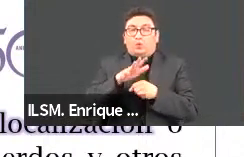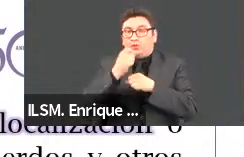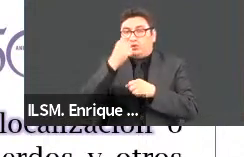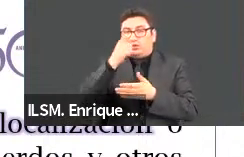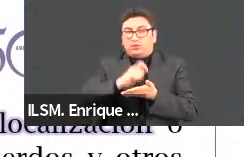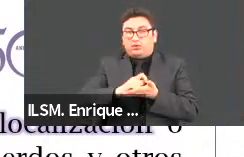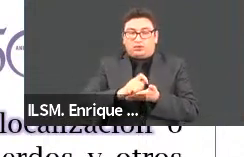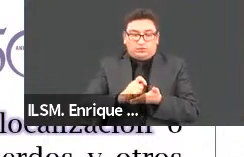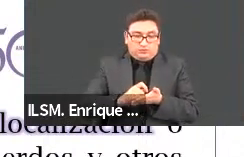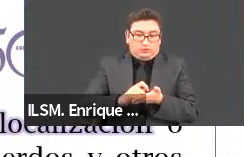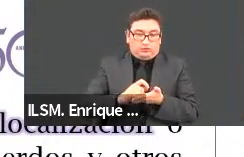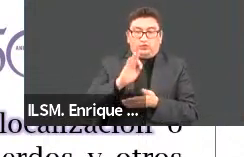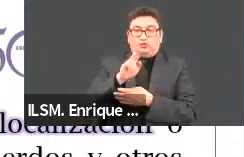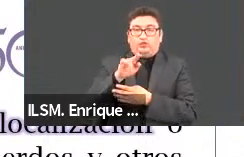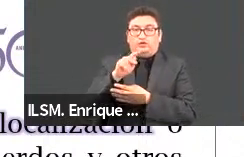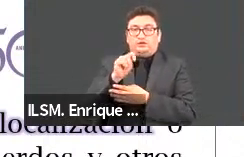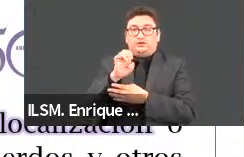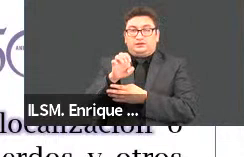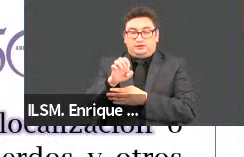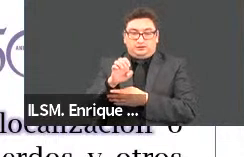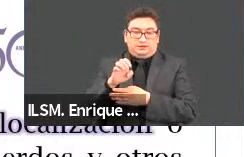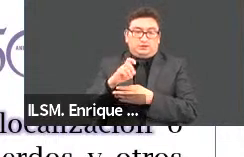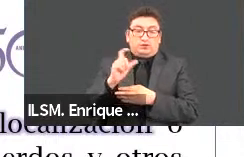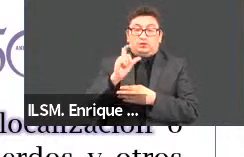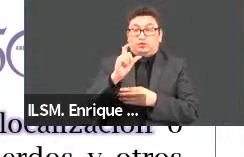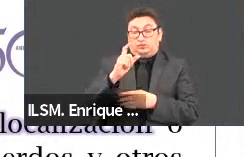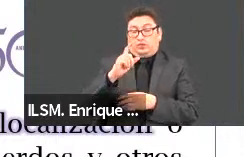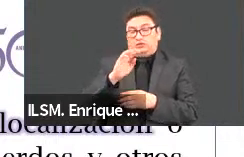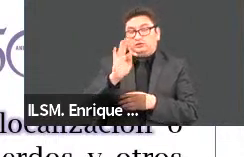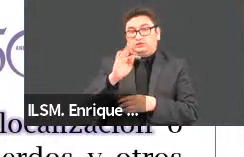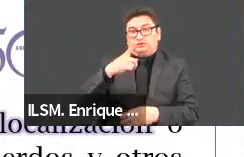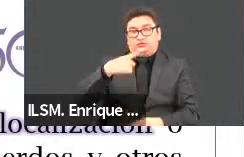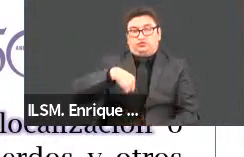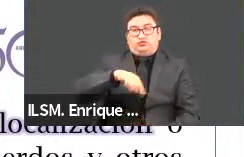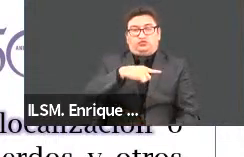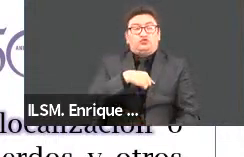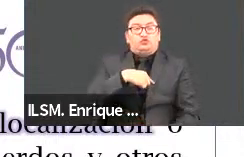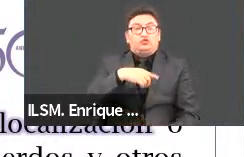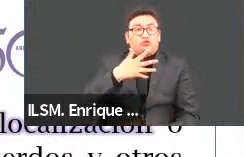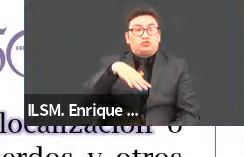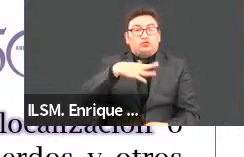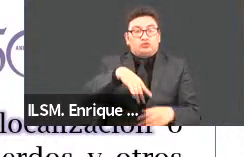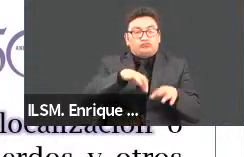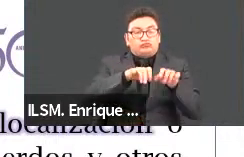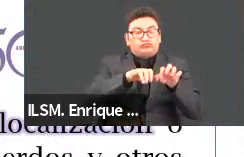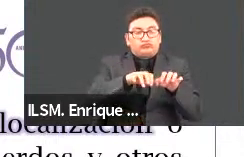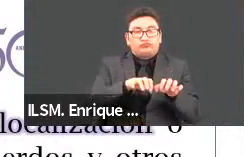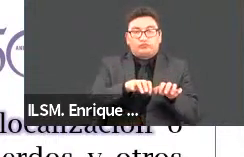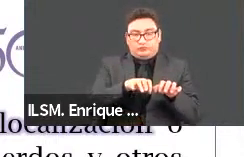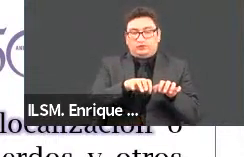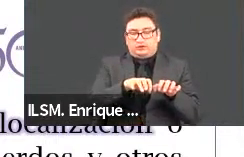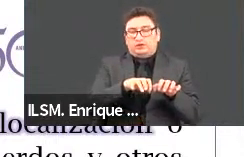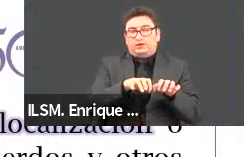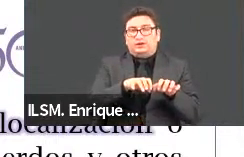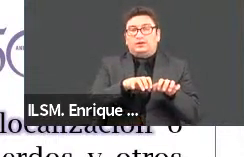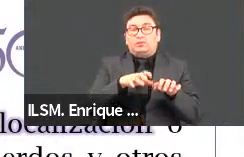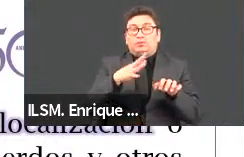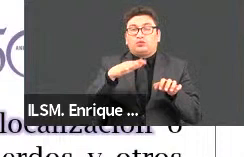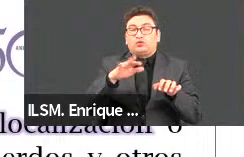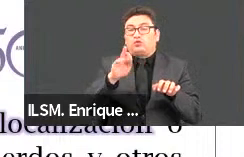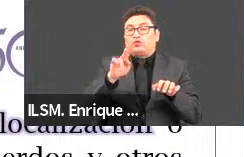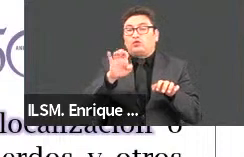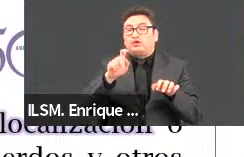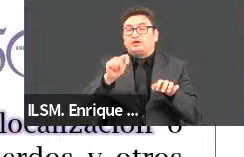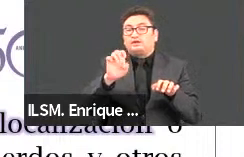es importante. Cuando buscamos nosotros en los buscadores, se puede generar que la fuente puede ser